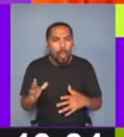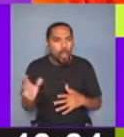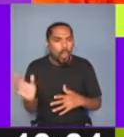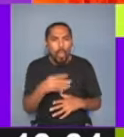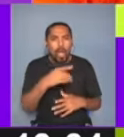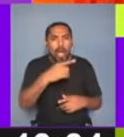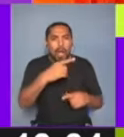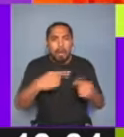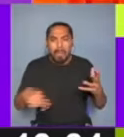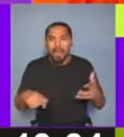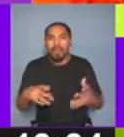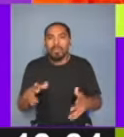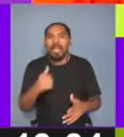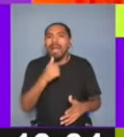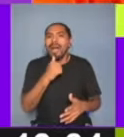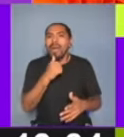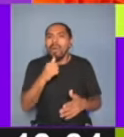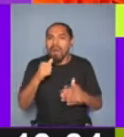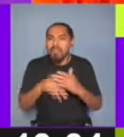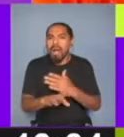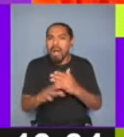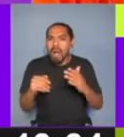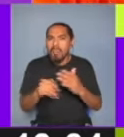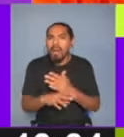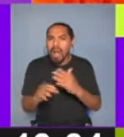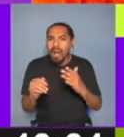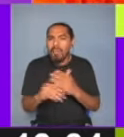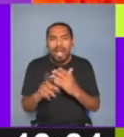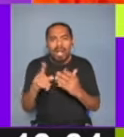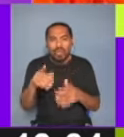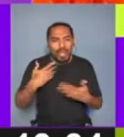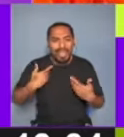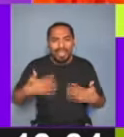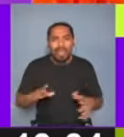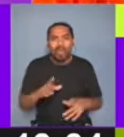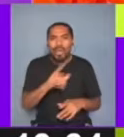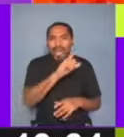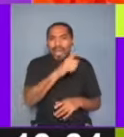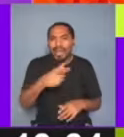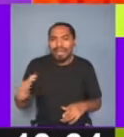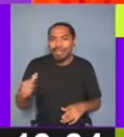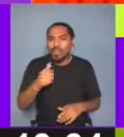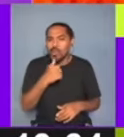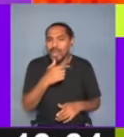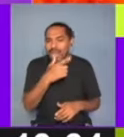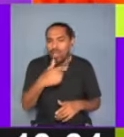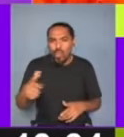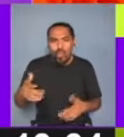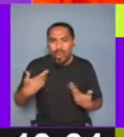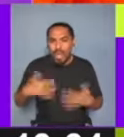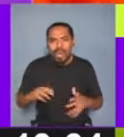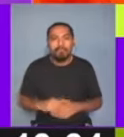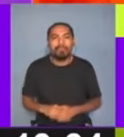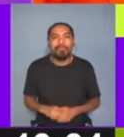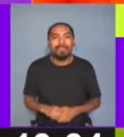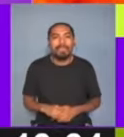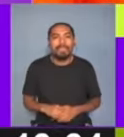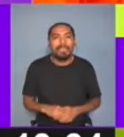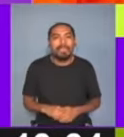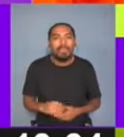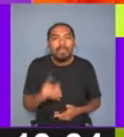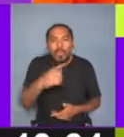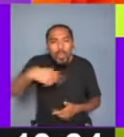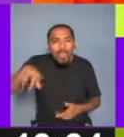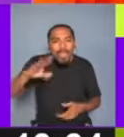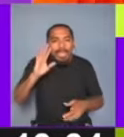ingreso de agua y el escurrimiento natural no saber que sepa la comunidad que eh va a superar toda capacidad de respuesta